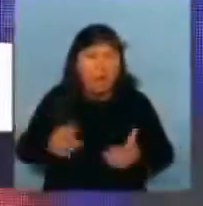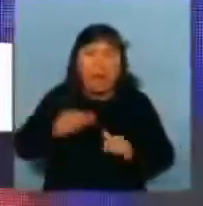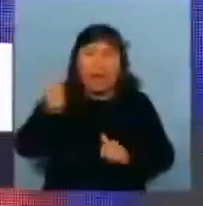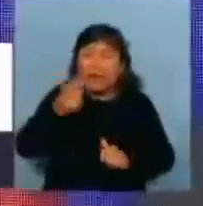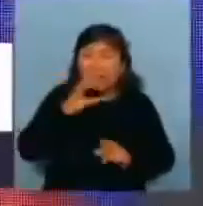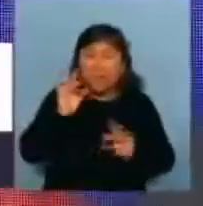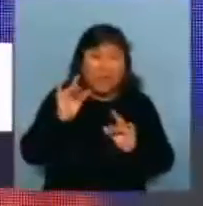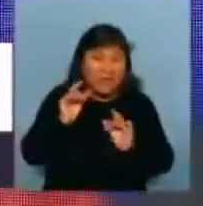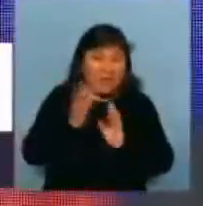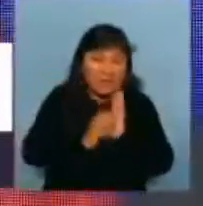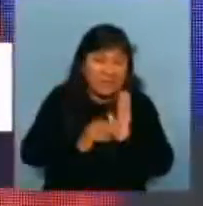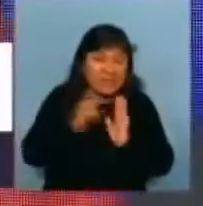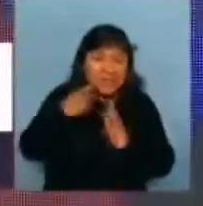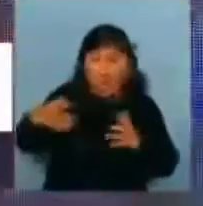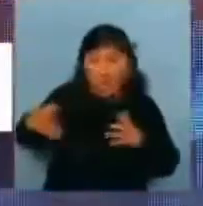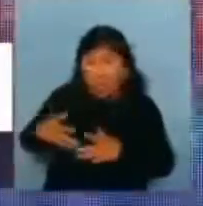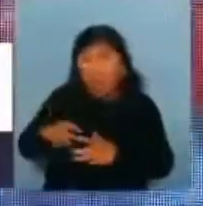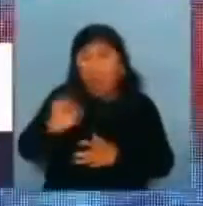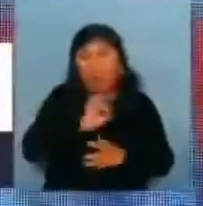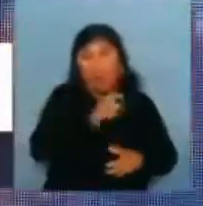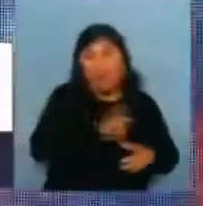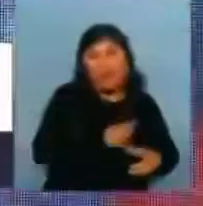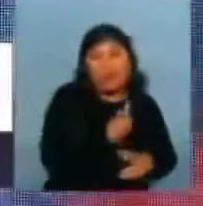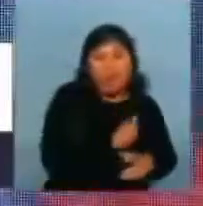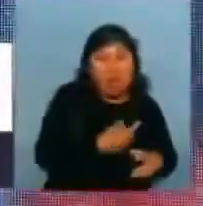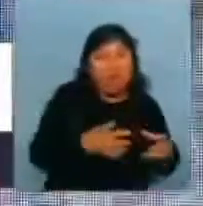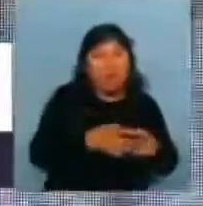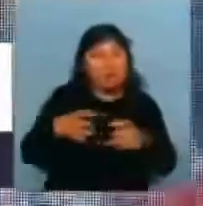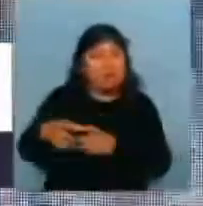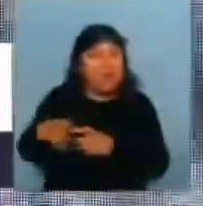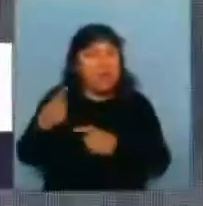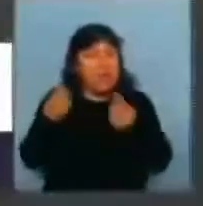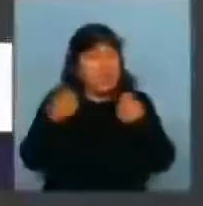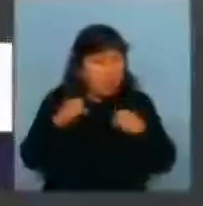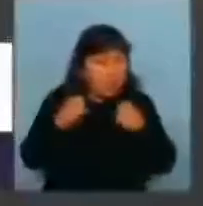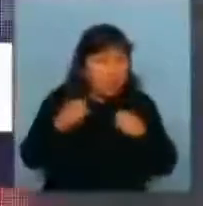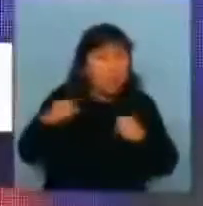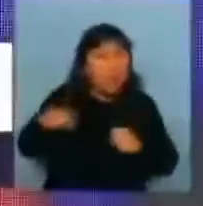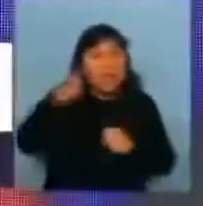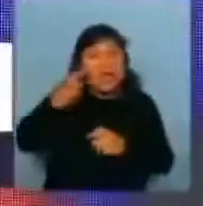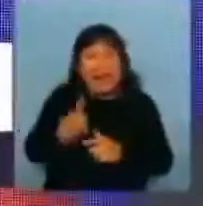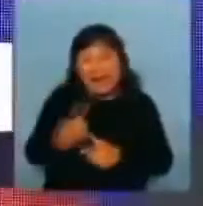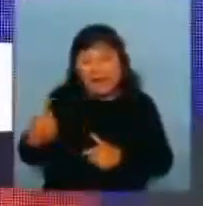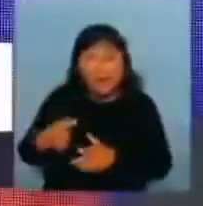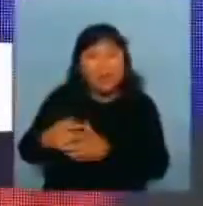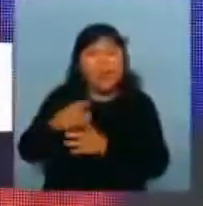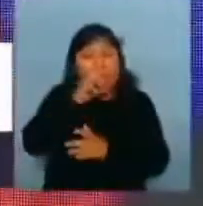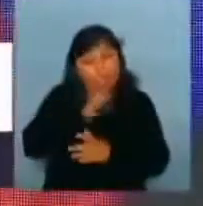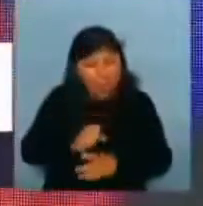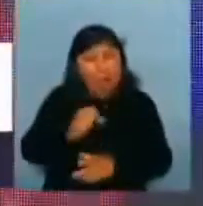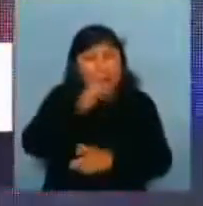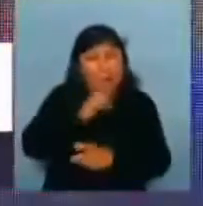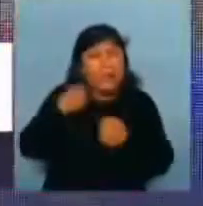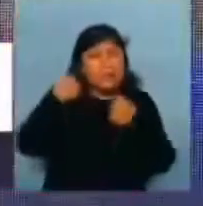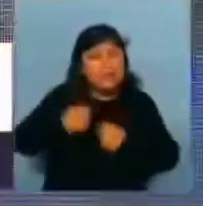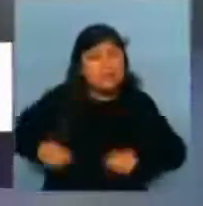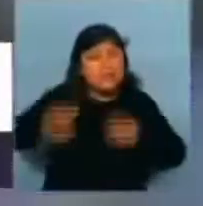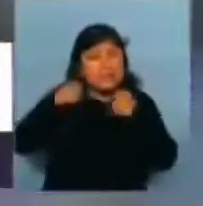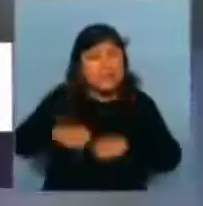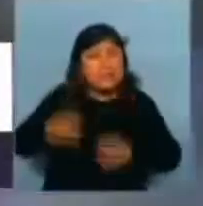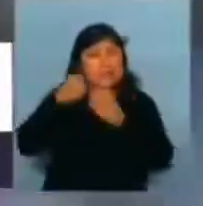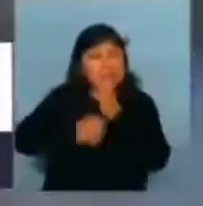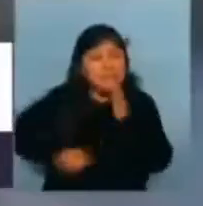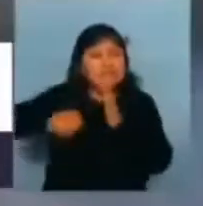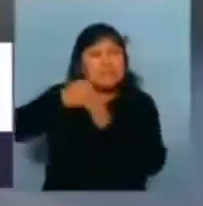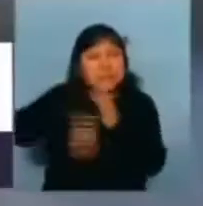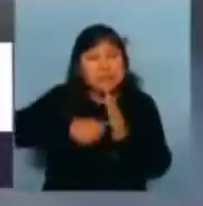algo del deporte que sea, en equipo, individual, porque atrás de eso hay sacrificio, hay que llevar el pan a la casa, hay